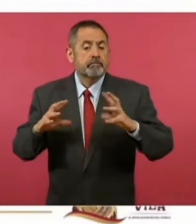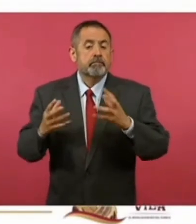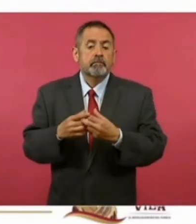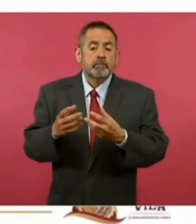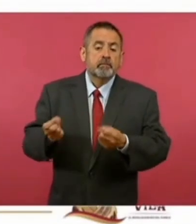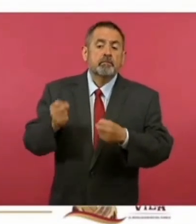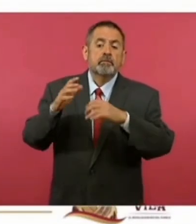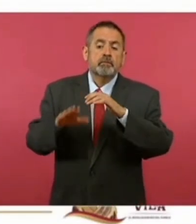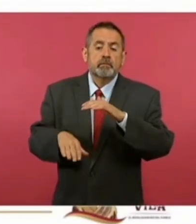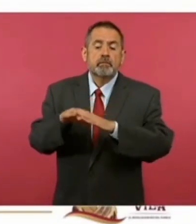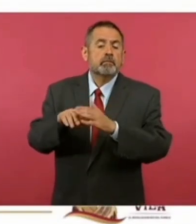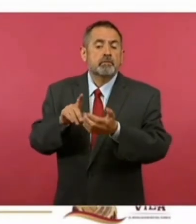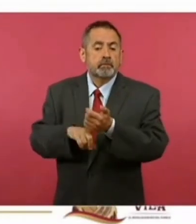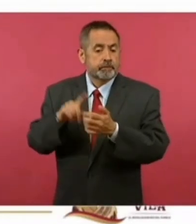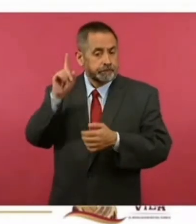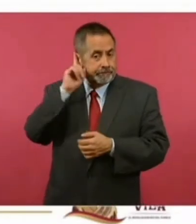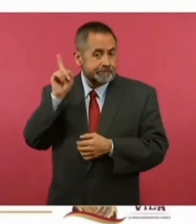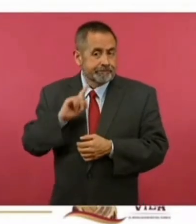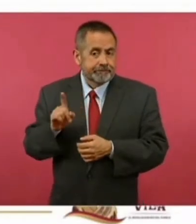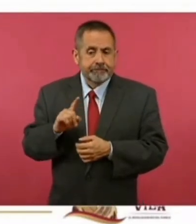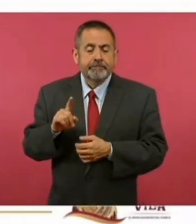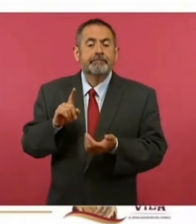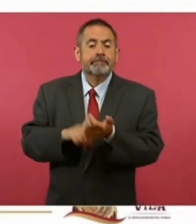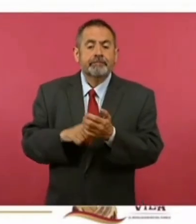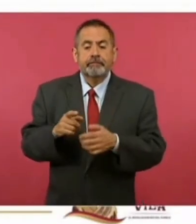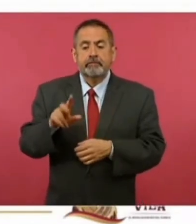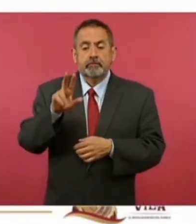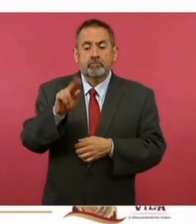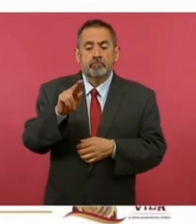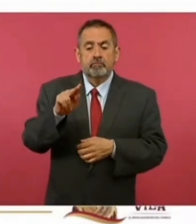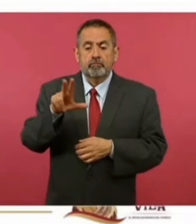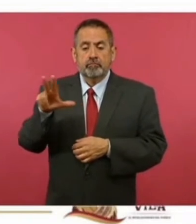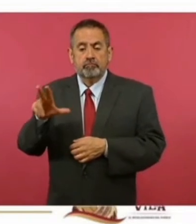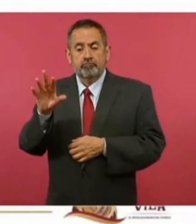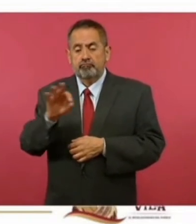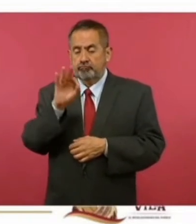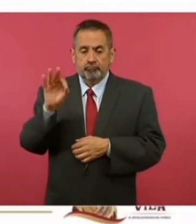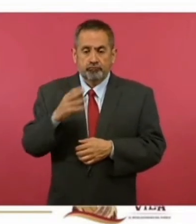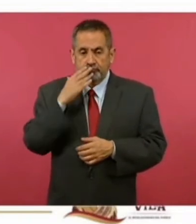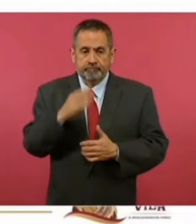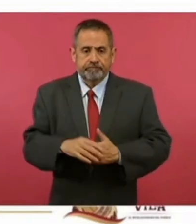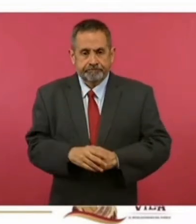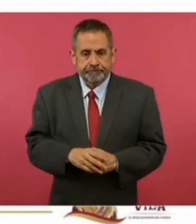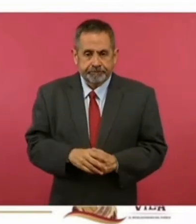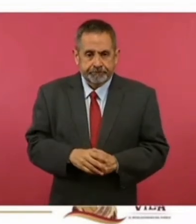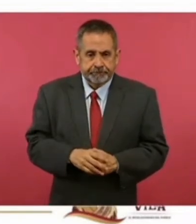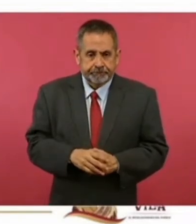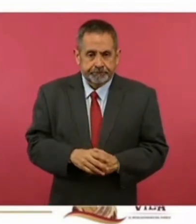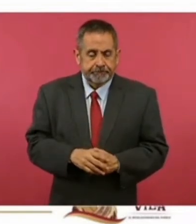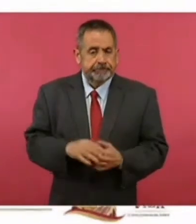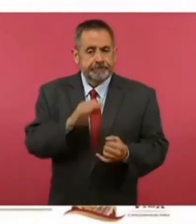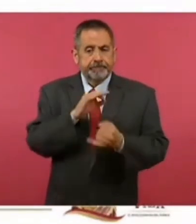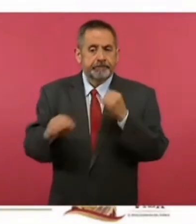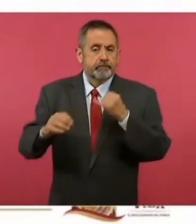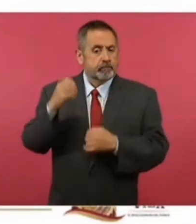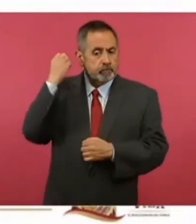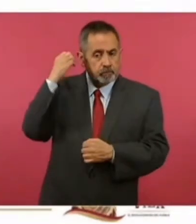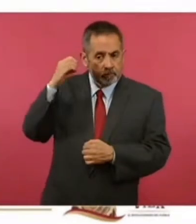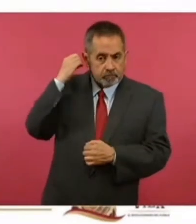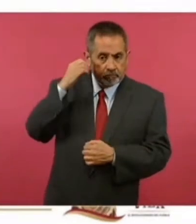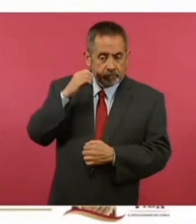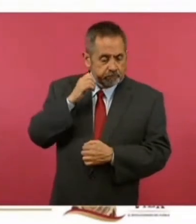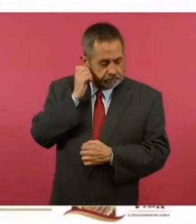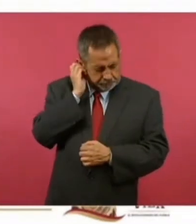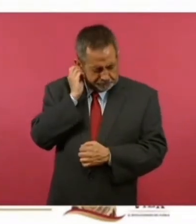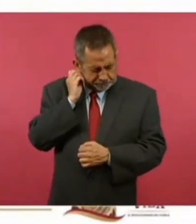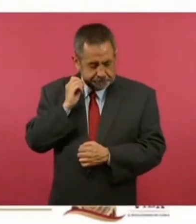del abasto de Zacatecas de las unidades hospitalarias es del 88% y finalmente el estado de Oaxaca donde